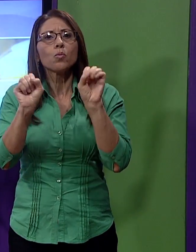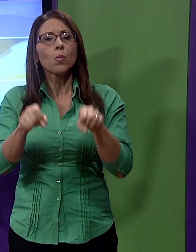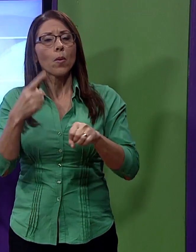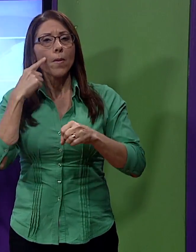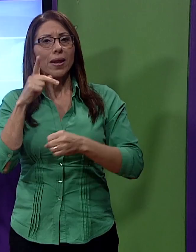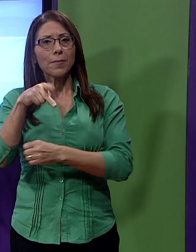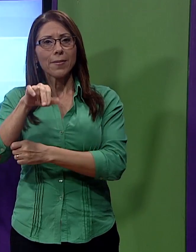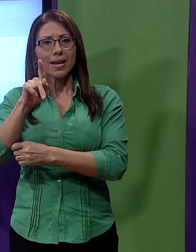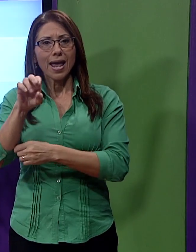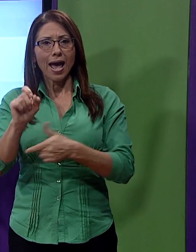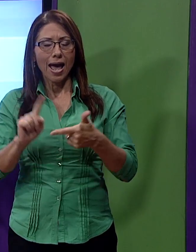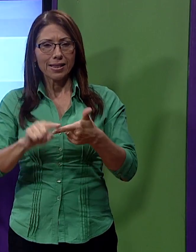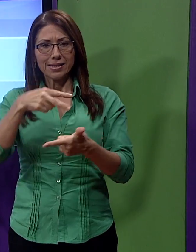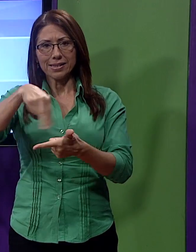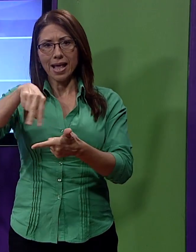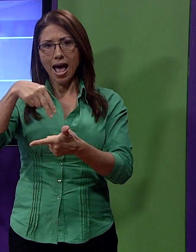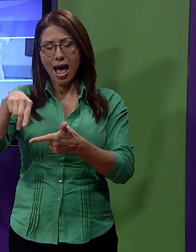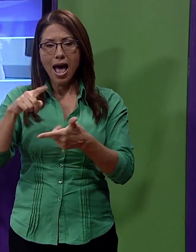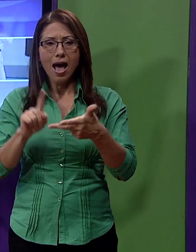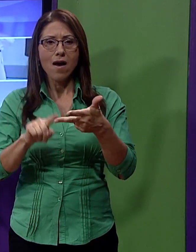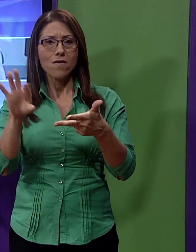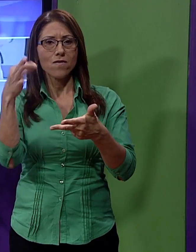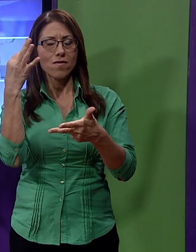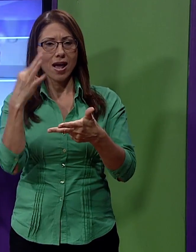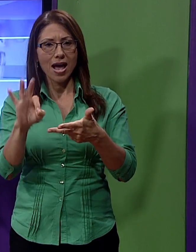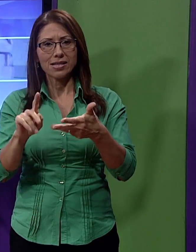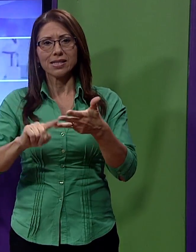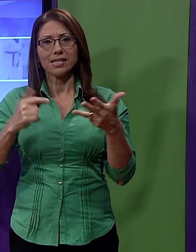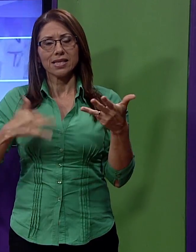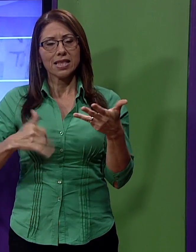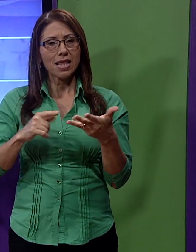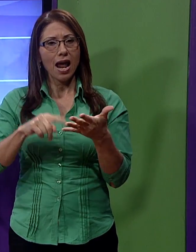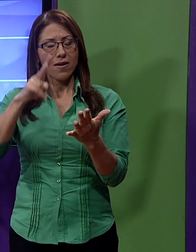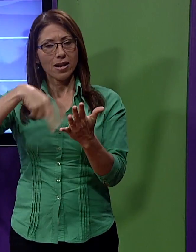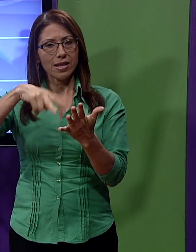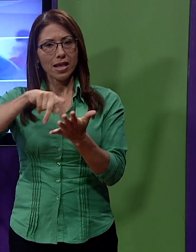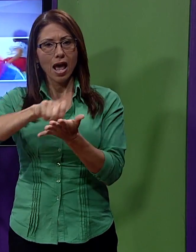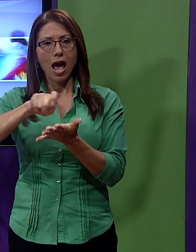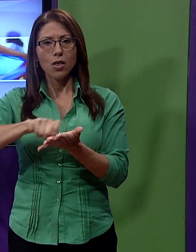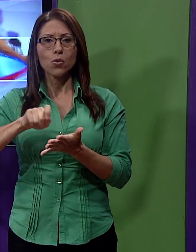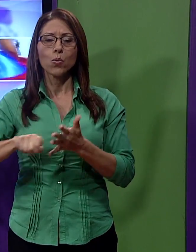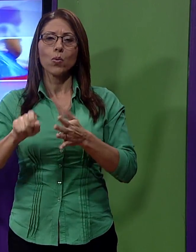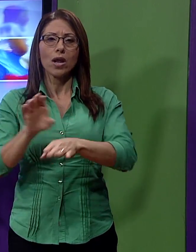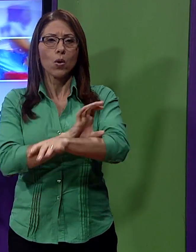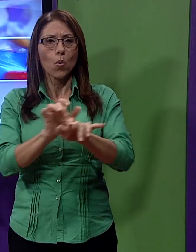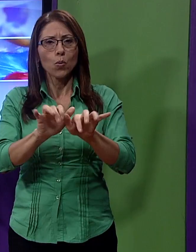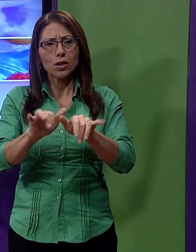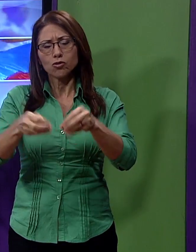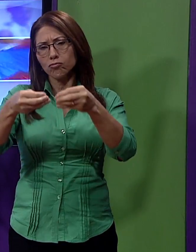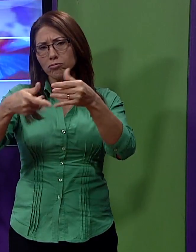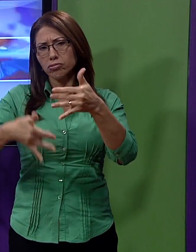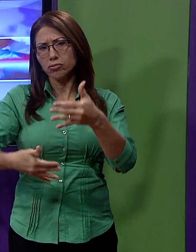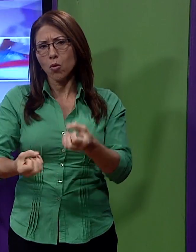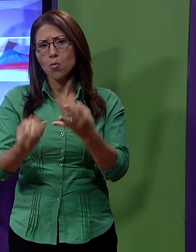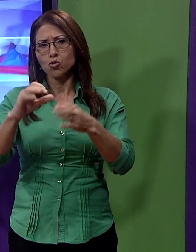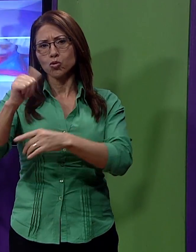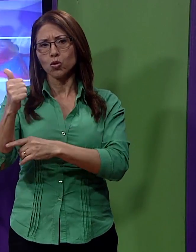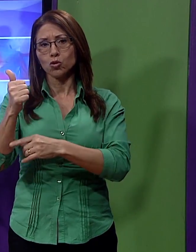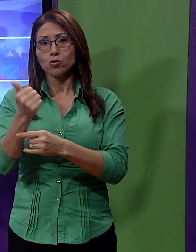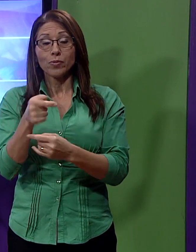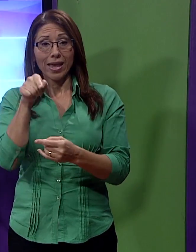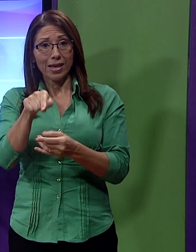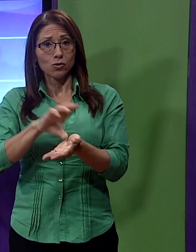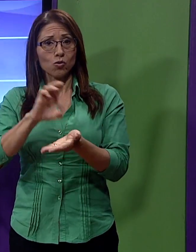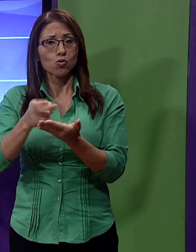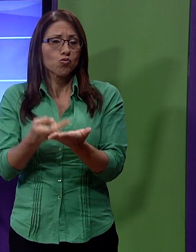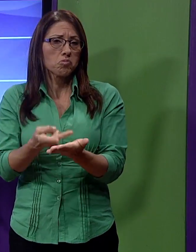pilates, danza del vientre, francés, guitarra, literatura y computación, entre muchos otros. El precio de estos